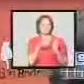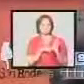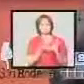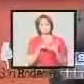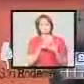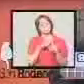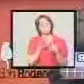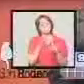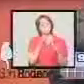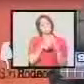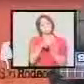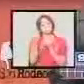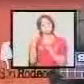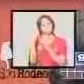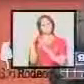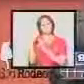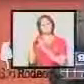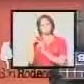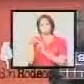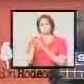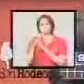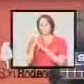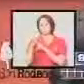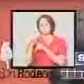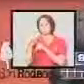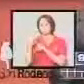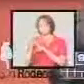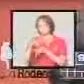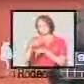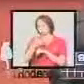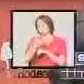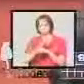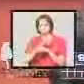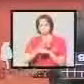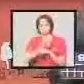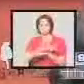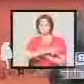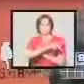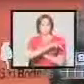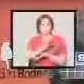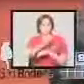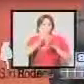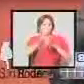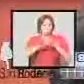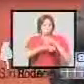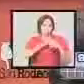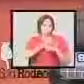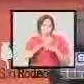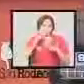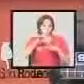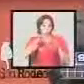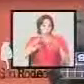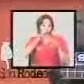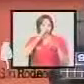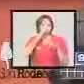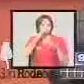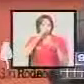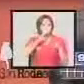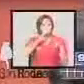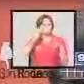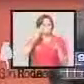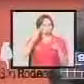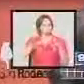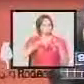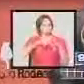de la responsabilidad que tiene el Banco Popular y cualquier banco del país o del mundo, ¿verdad? De evaluar la capacidad de pago,